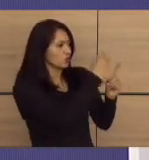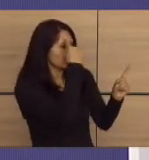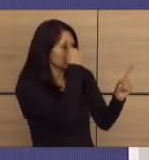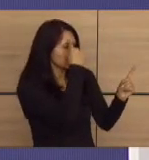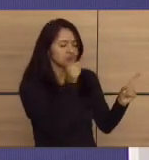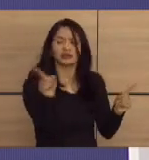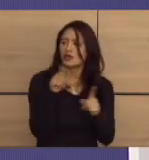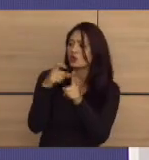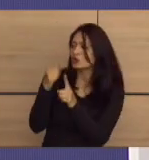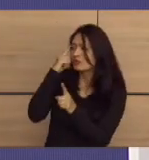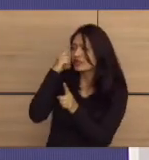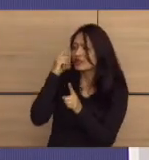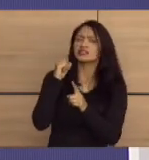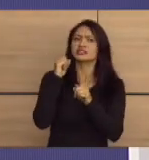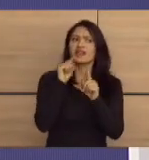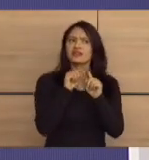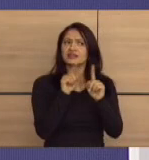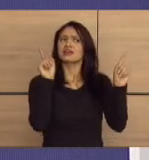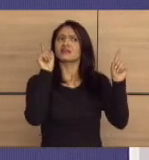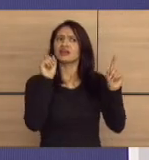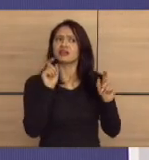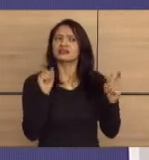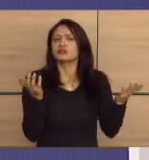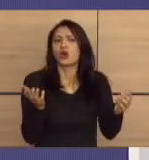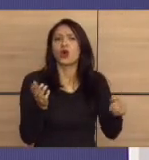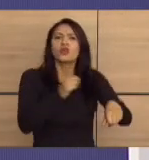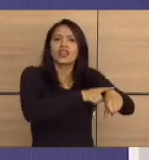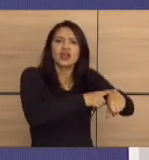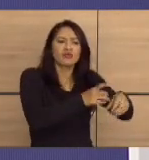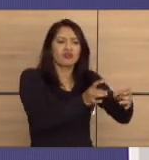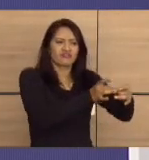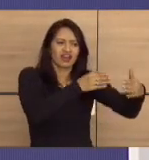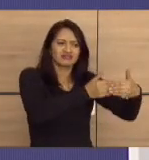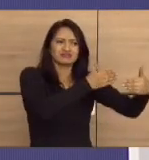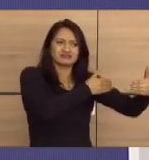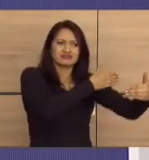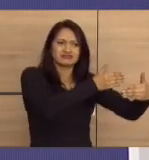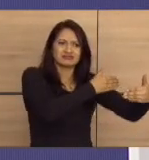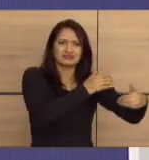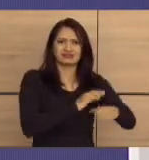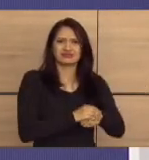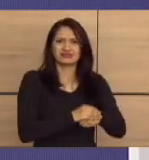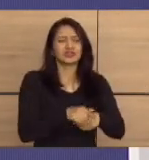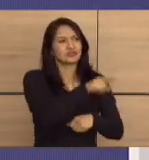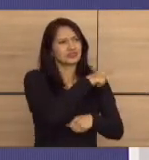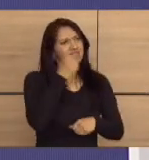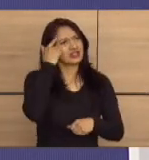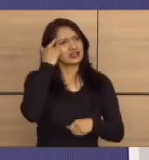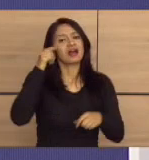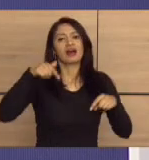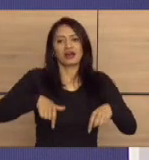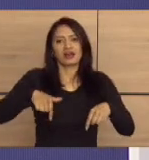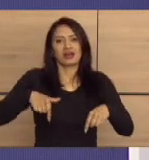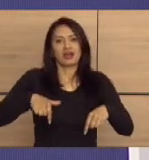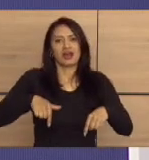otra cultura, ¿cierto? Hay muchas tensiones. En el tiempo, por ejemplo, nosotros tenemos las 13 lunas, acá tenemos